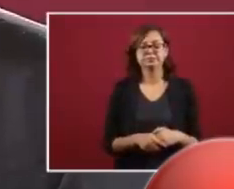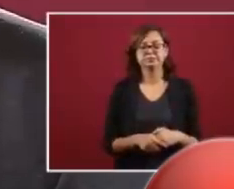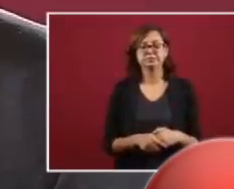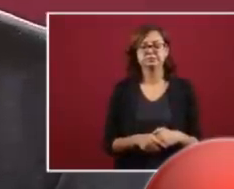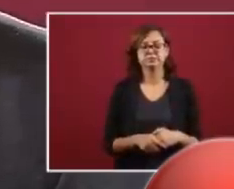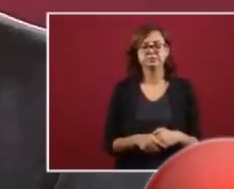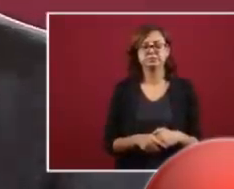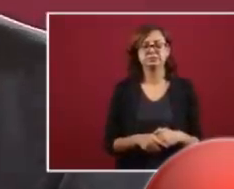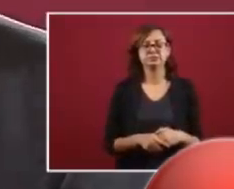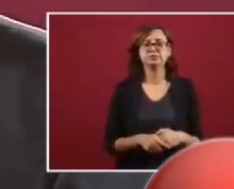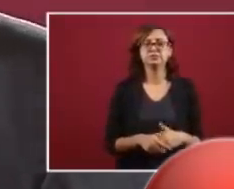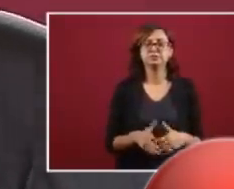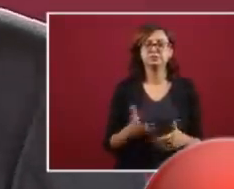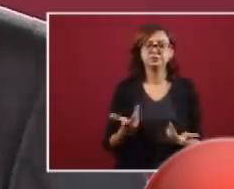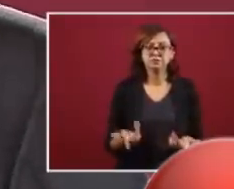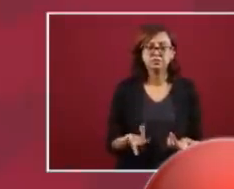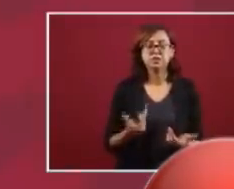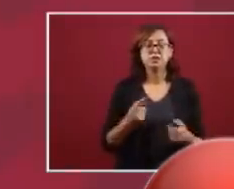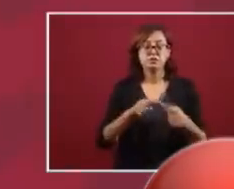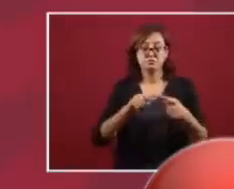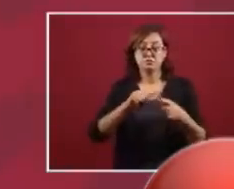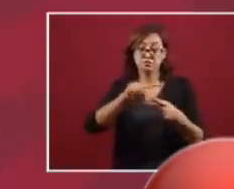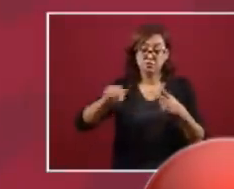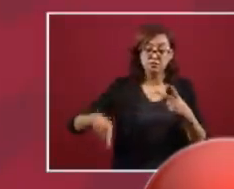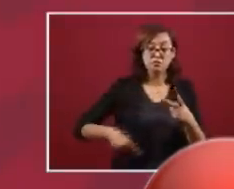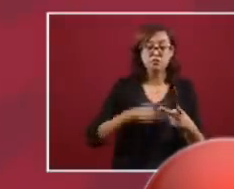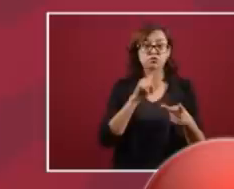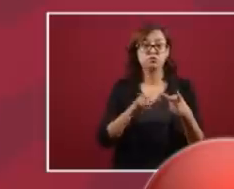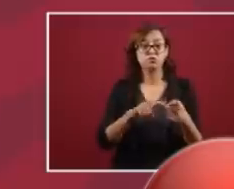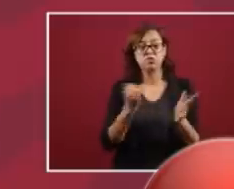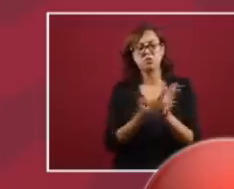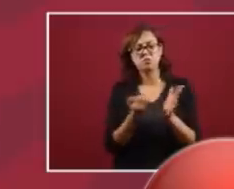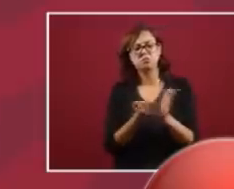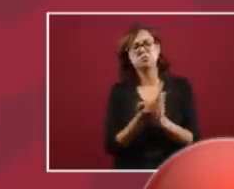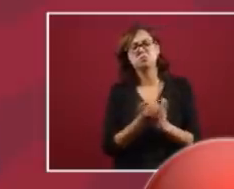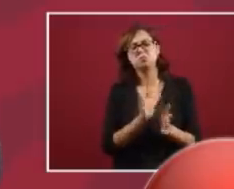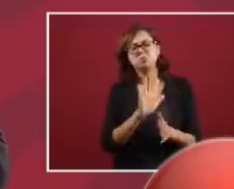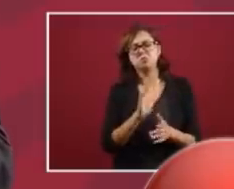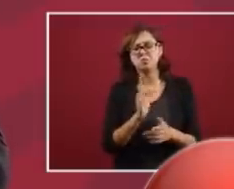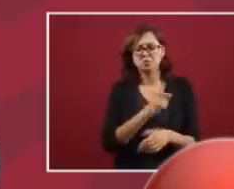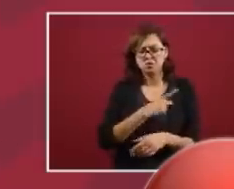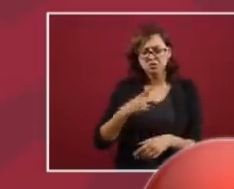mecanismos como la condonación de impuestos y últimamente